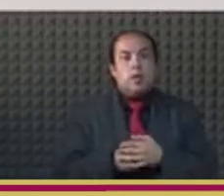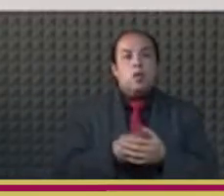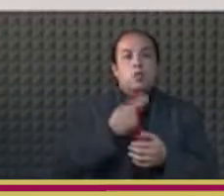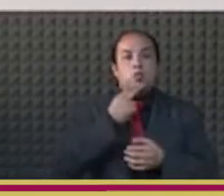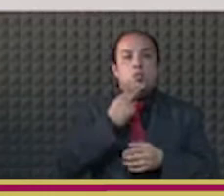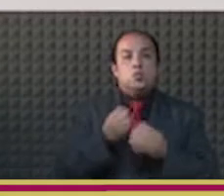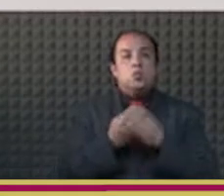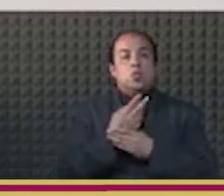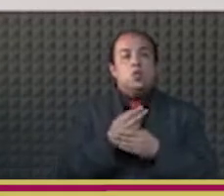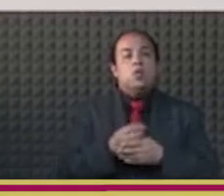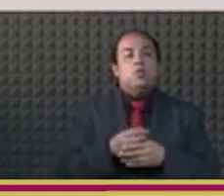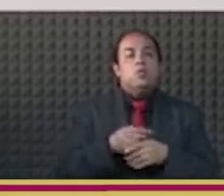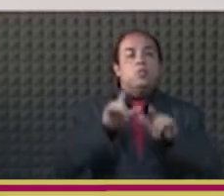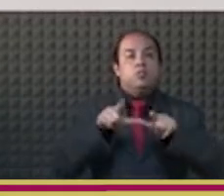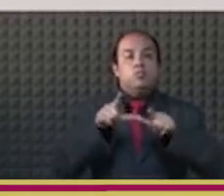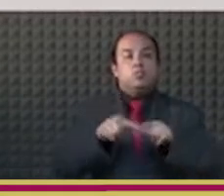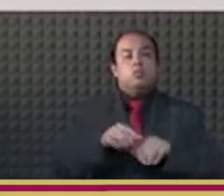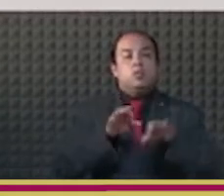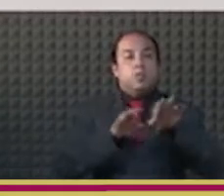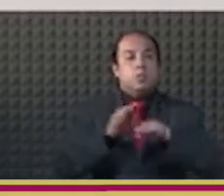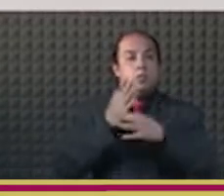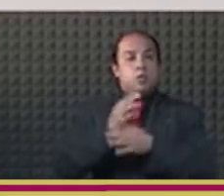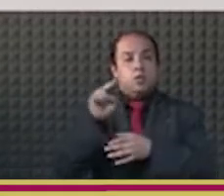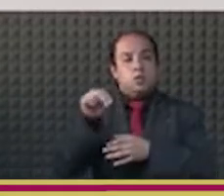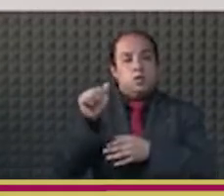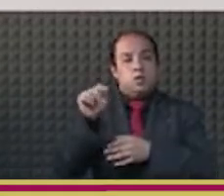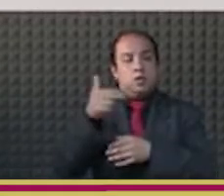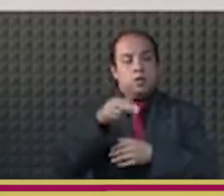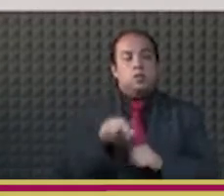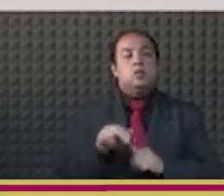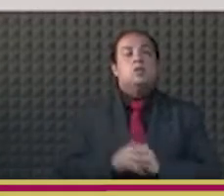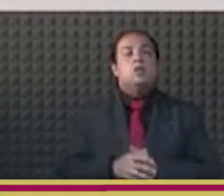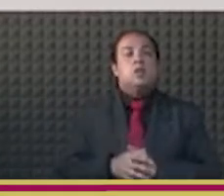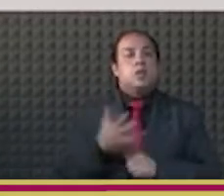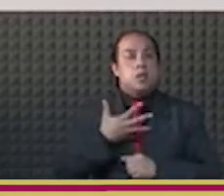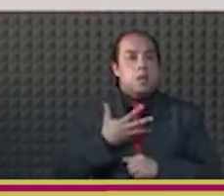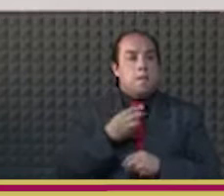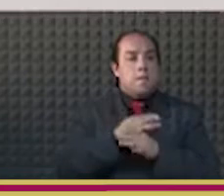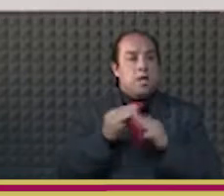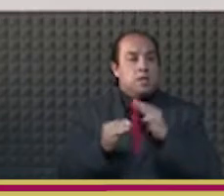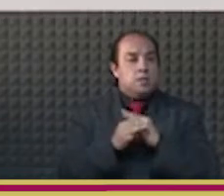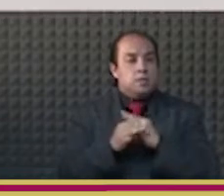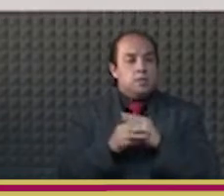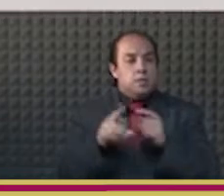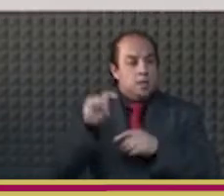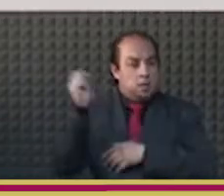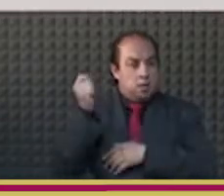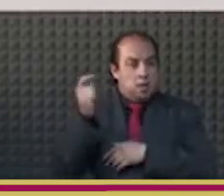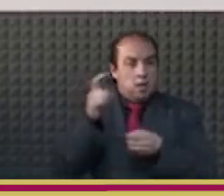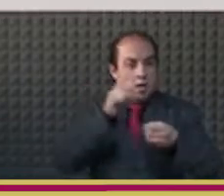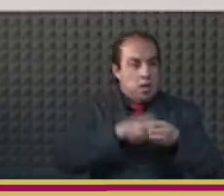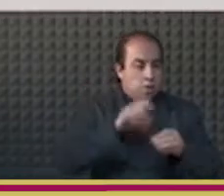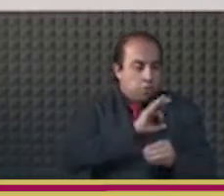portal de empleo, como bien ya mencionaba Natán, el cual es una herramienta tecnológica que incluye también